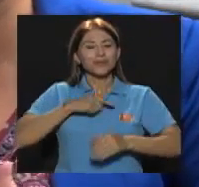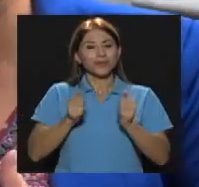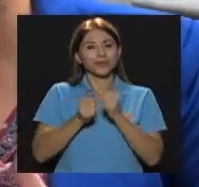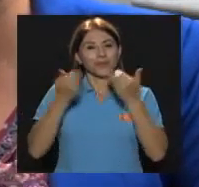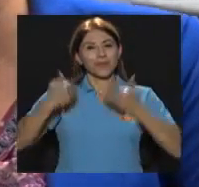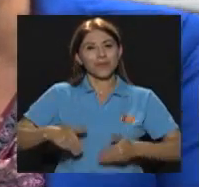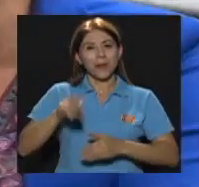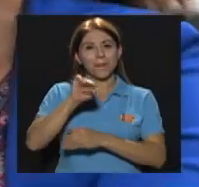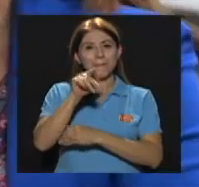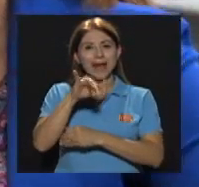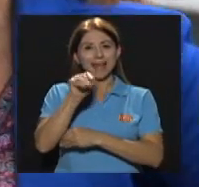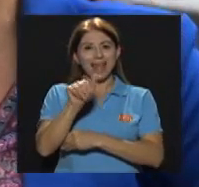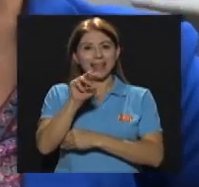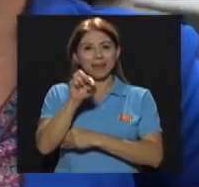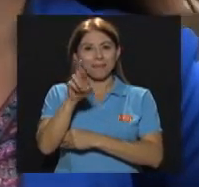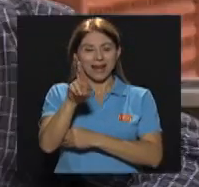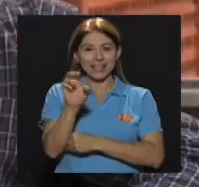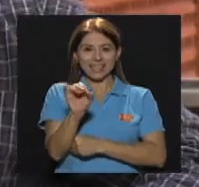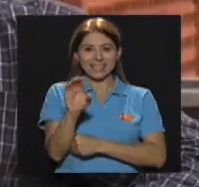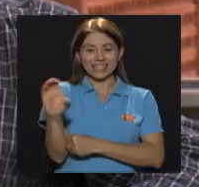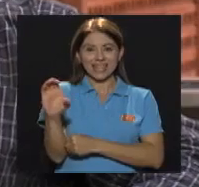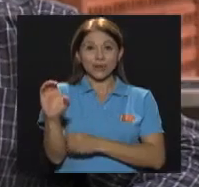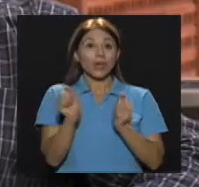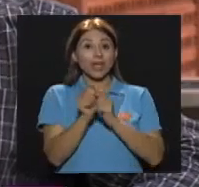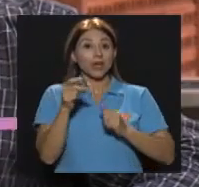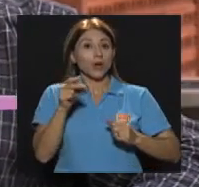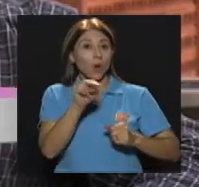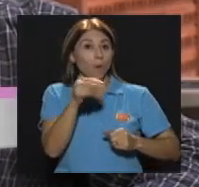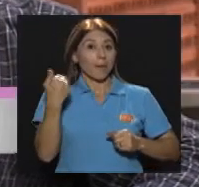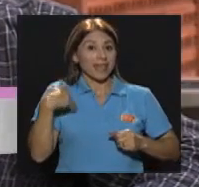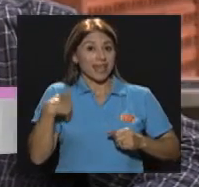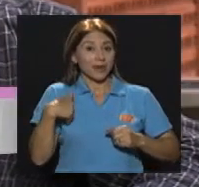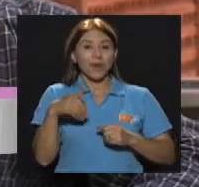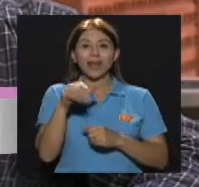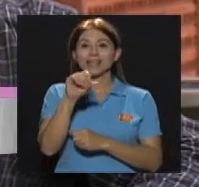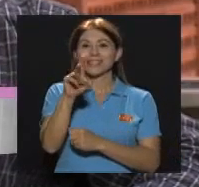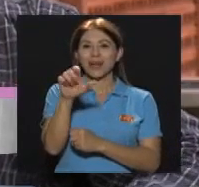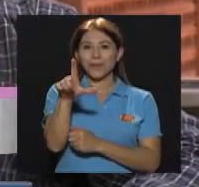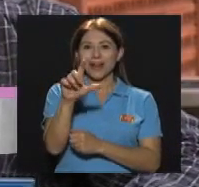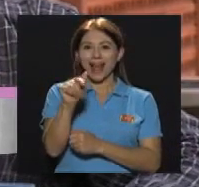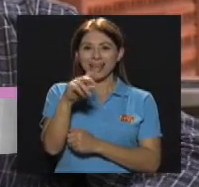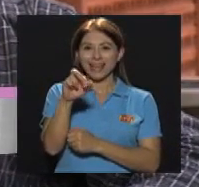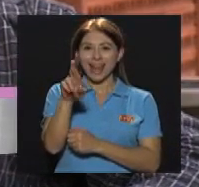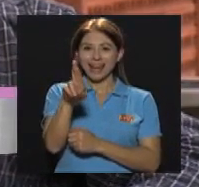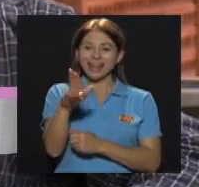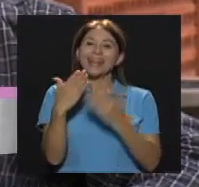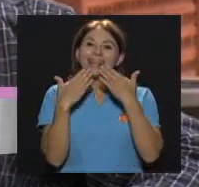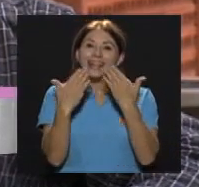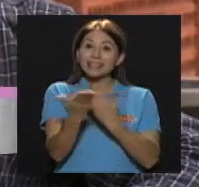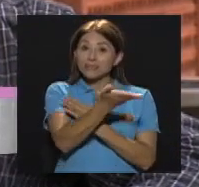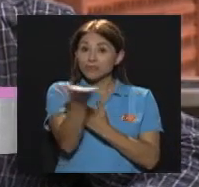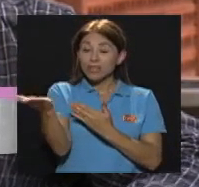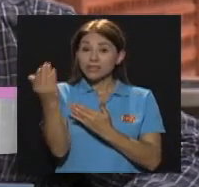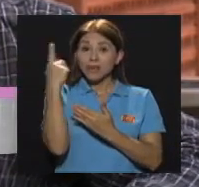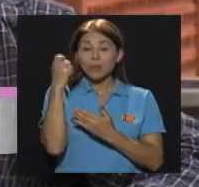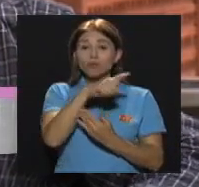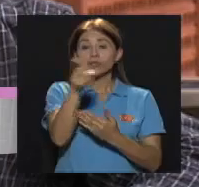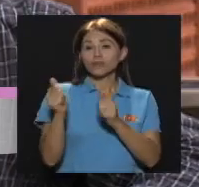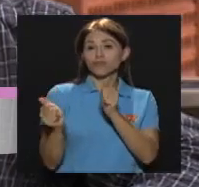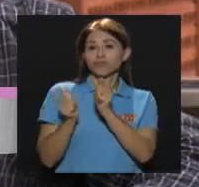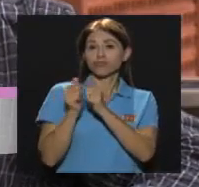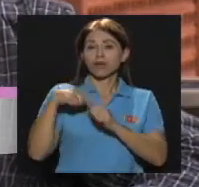Mar Izaguirre Cedeño y mi compañero Saúl Aguilar. Muchísimas gracias a sus hogares por estar con nosotros durante este